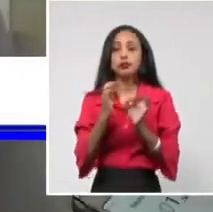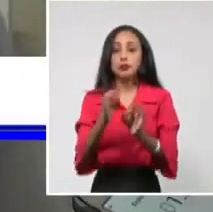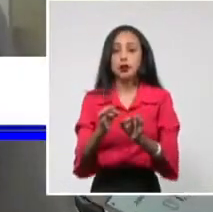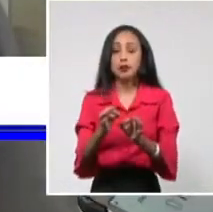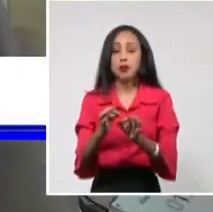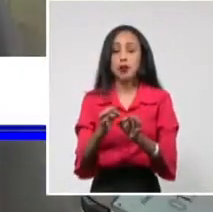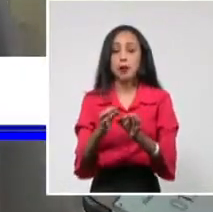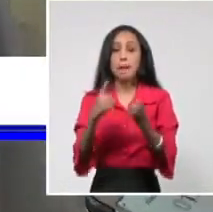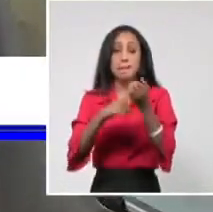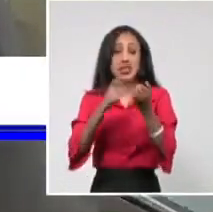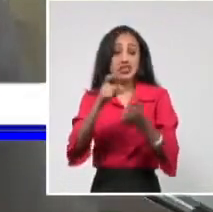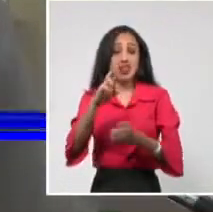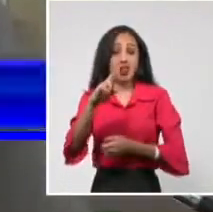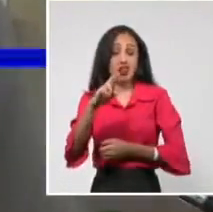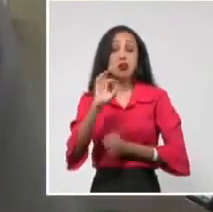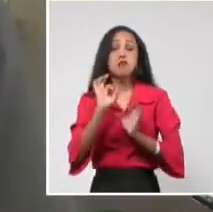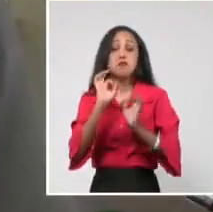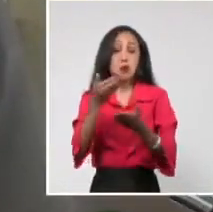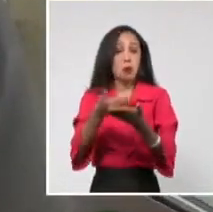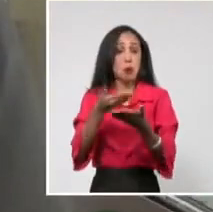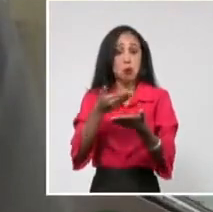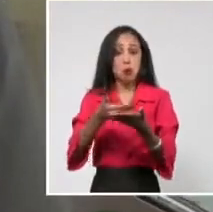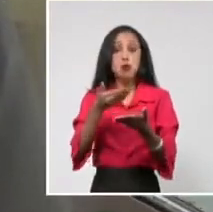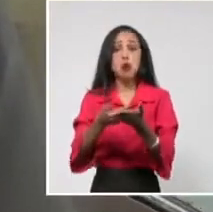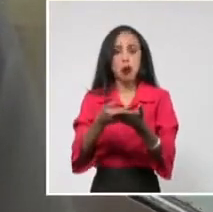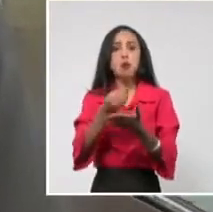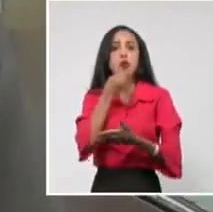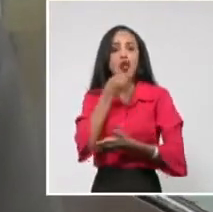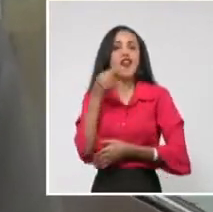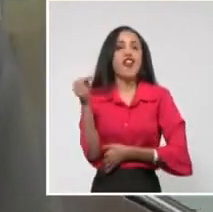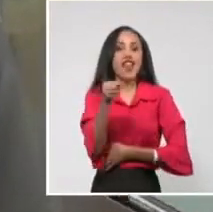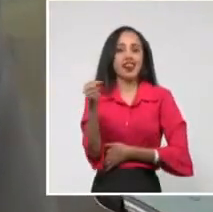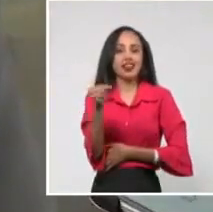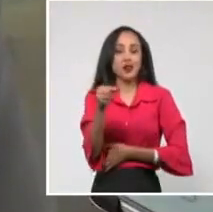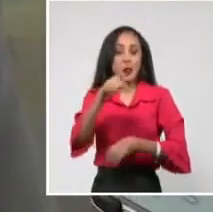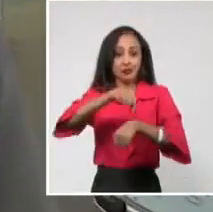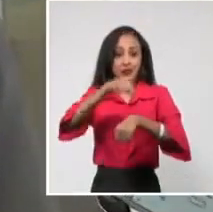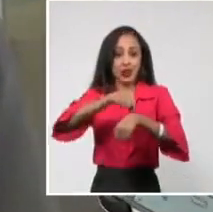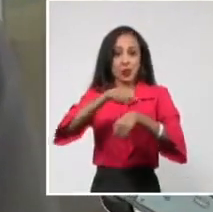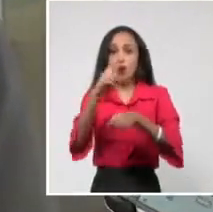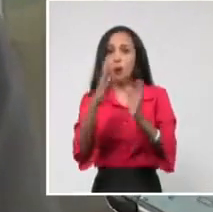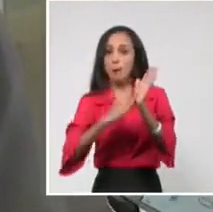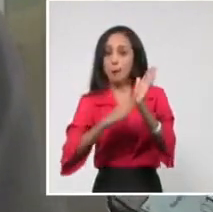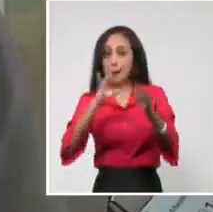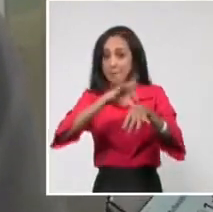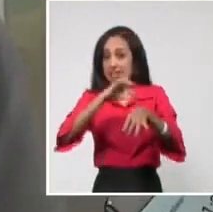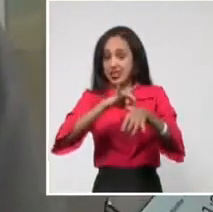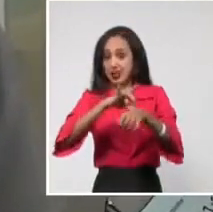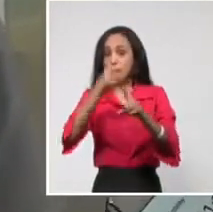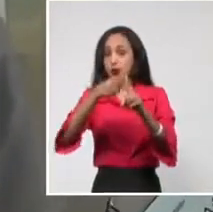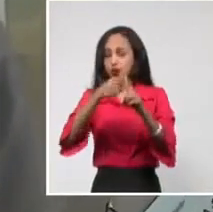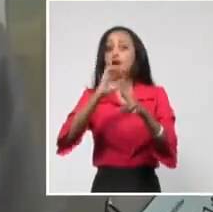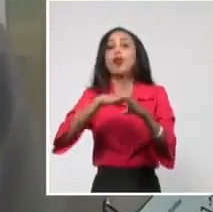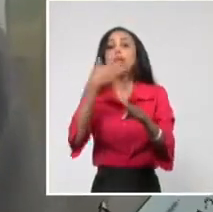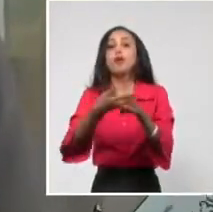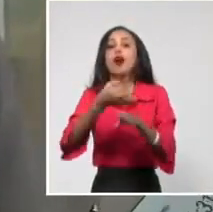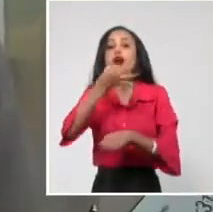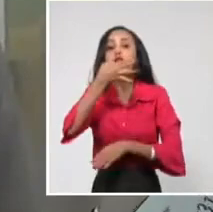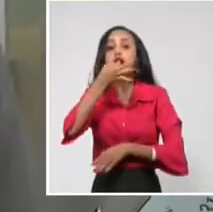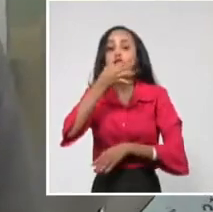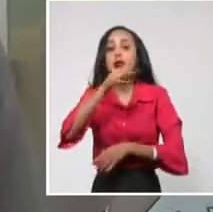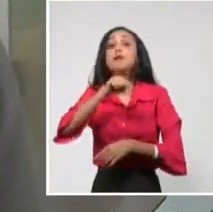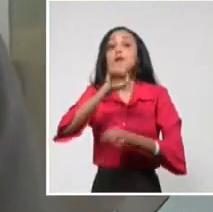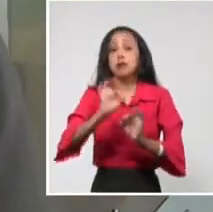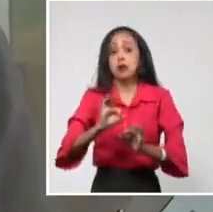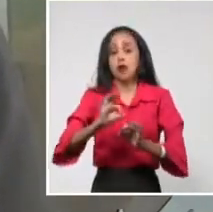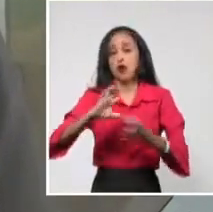PCR. Algo que ellos, pues, tenían cerca de un mes los pacientes positivos, y cuando comenzamos a administrar el interferón con el protocolo